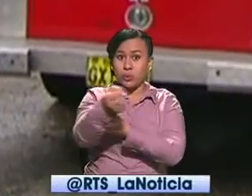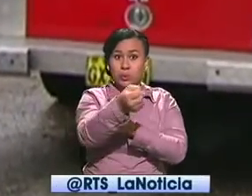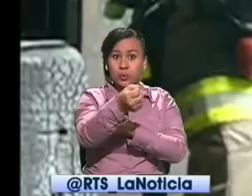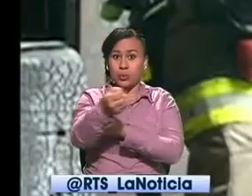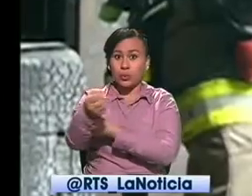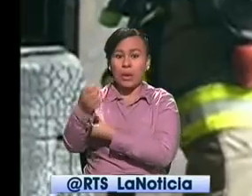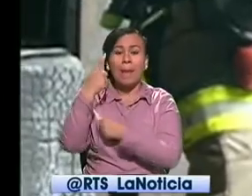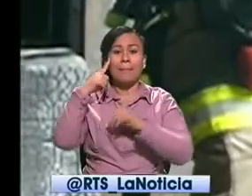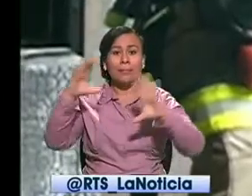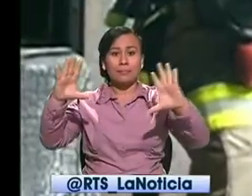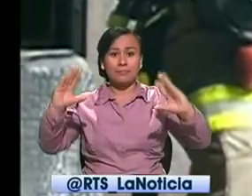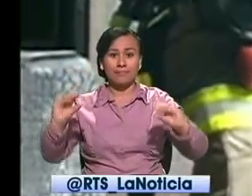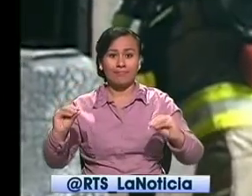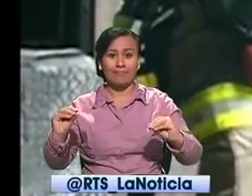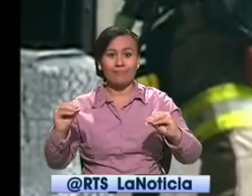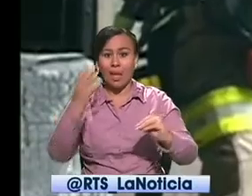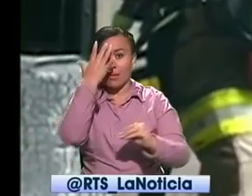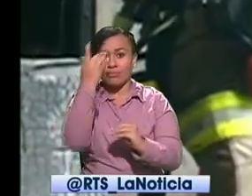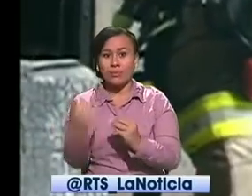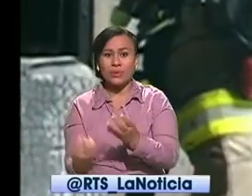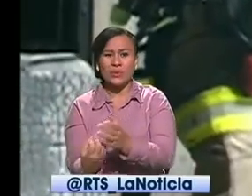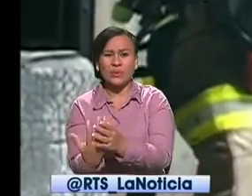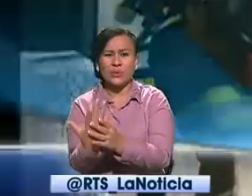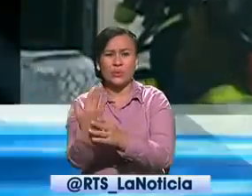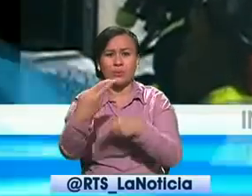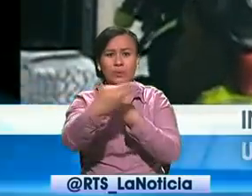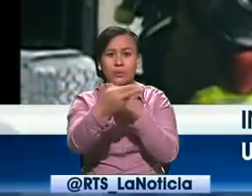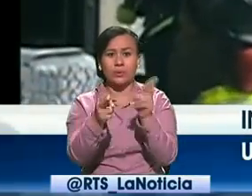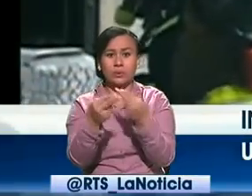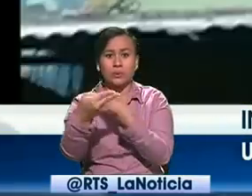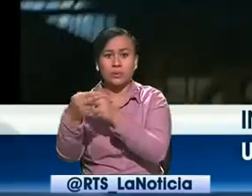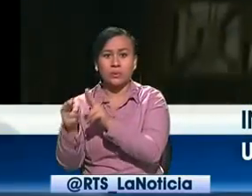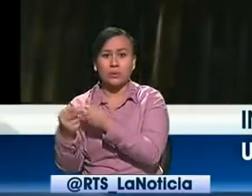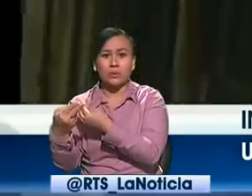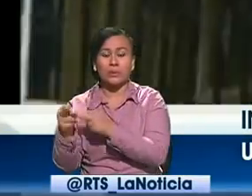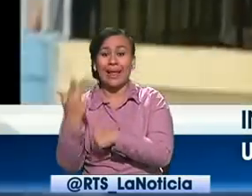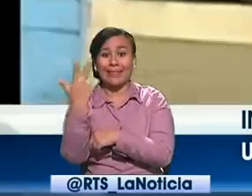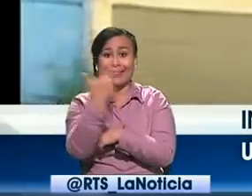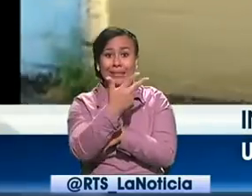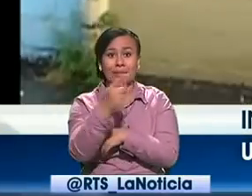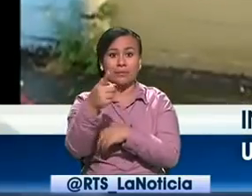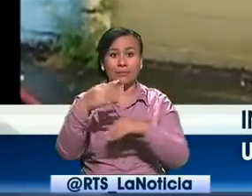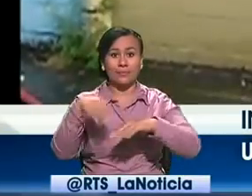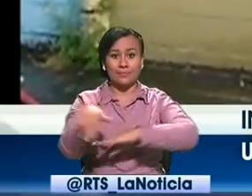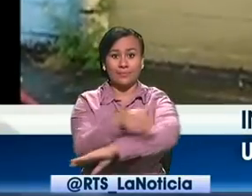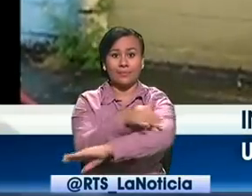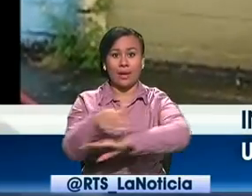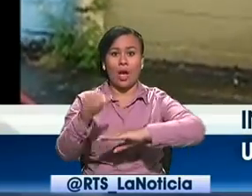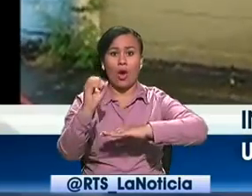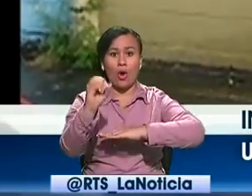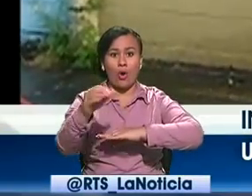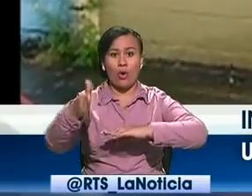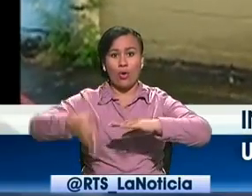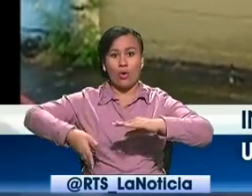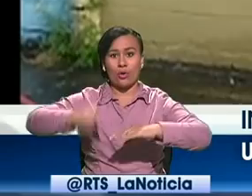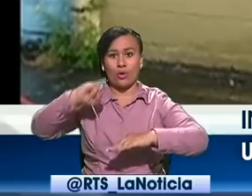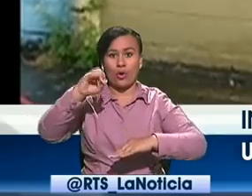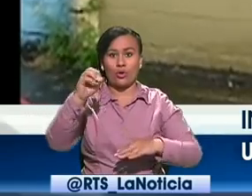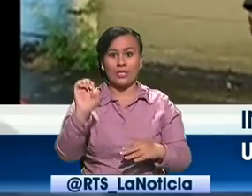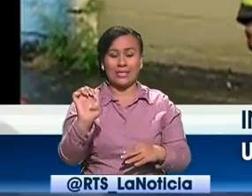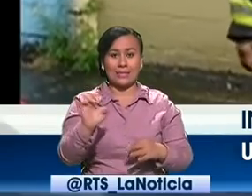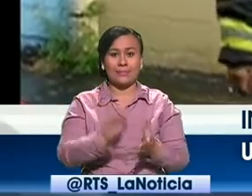bomberos para apagar el fuego que consumió 3 dormitorios en esta vivienda ubicada en las calles El Oro y José de Antepara.